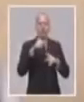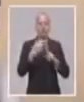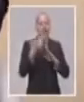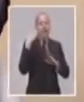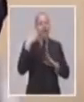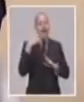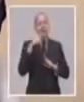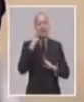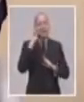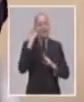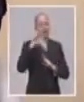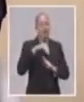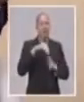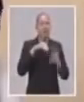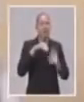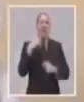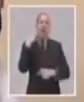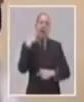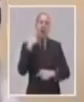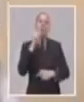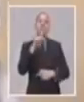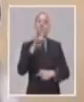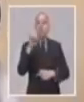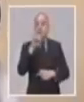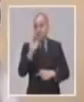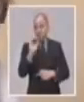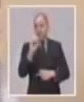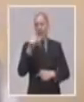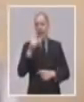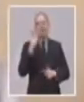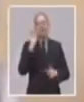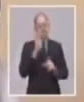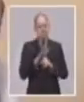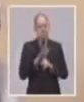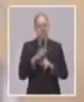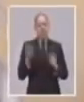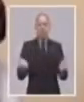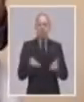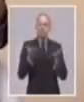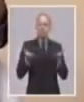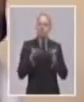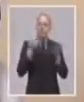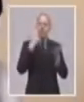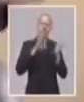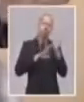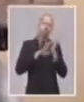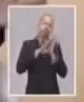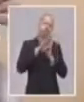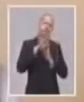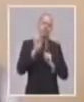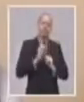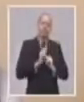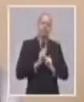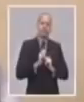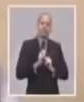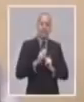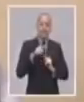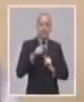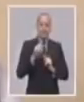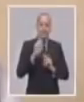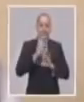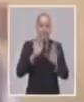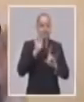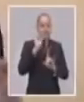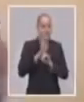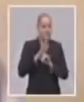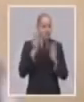que tuvo un desarrollo teórico muy fuerte en los años 90, eso otra vez se lo hemos dicho, pero se lleva a la práctica a partir de los